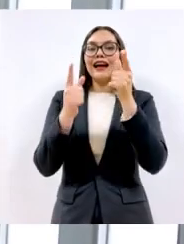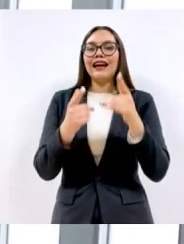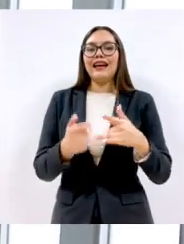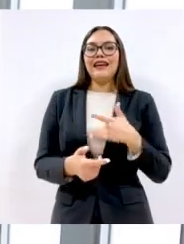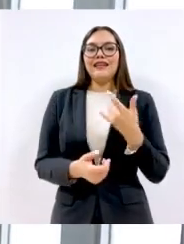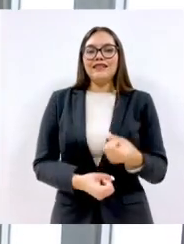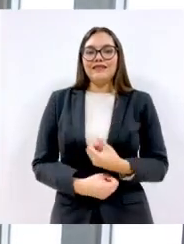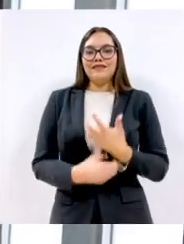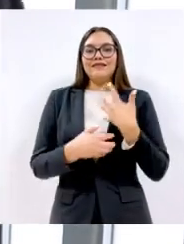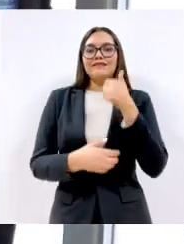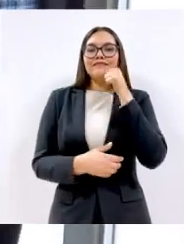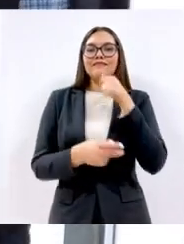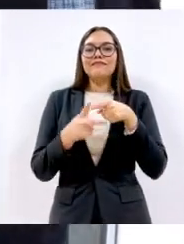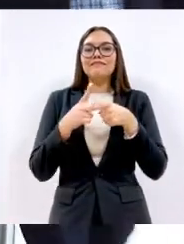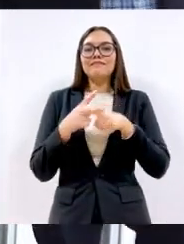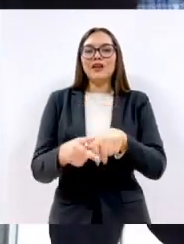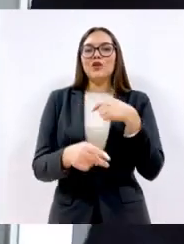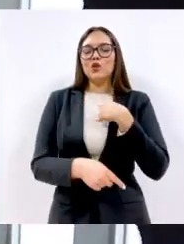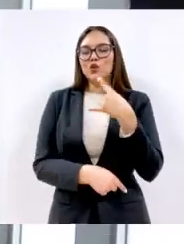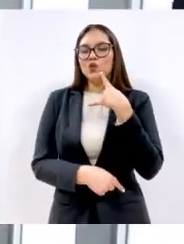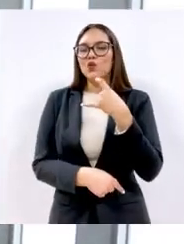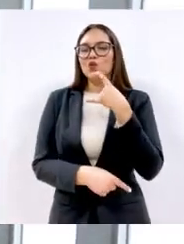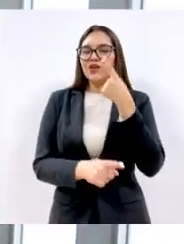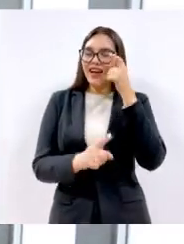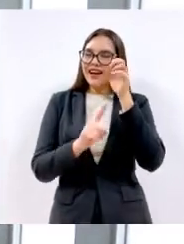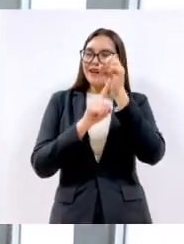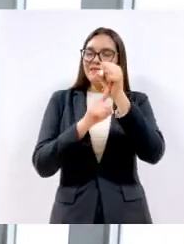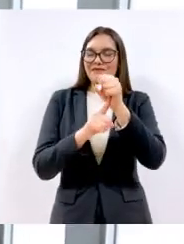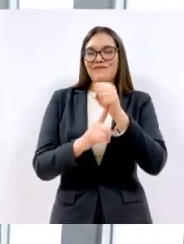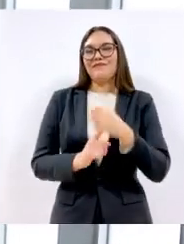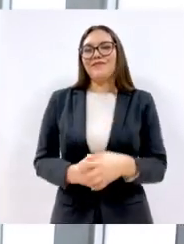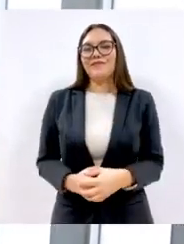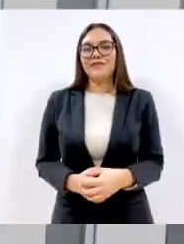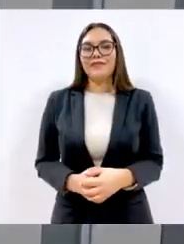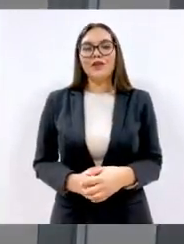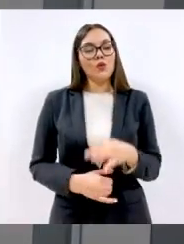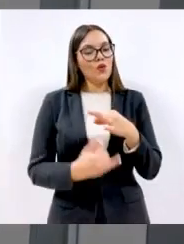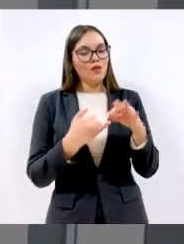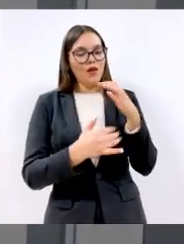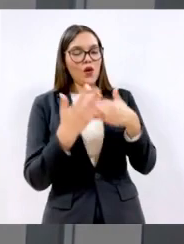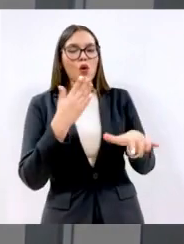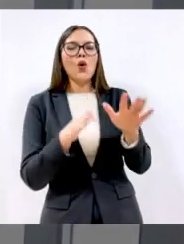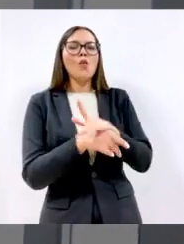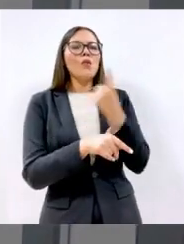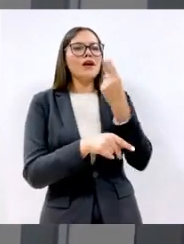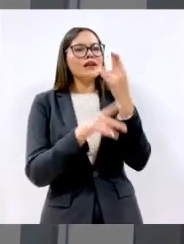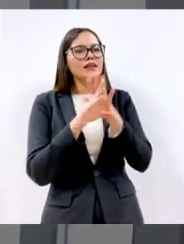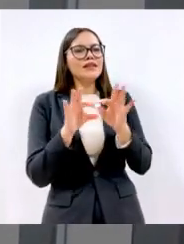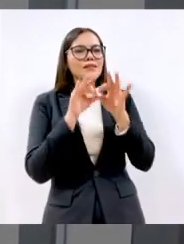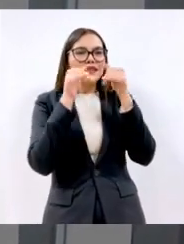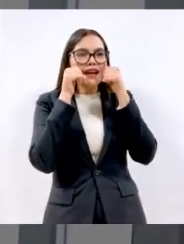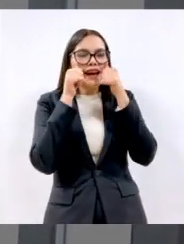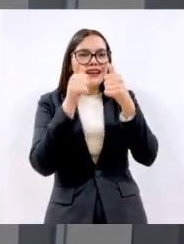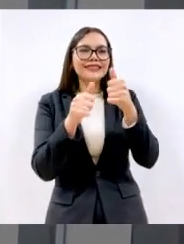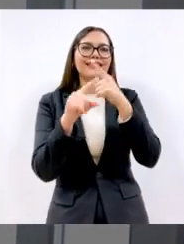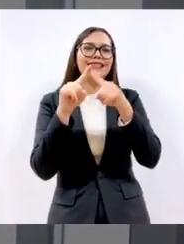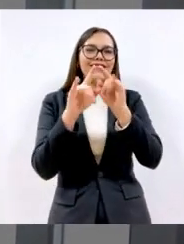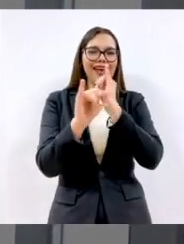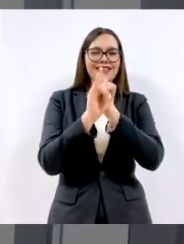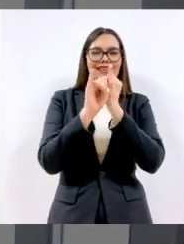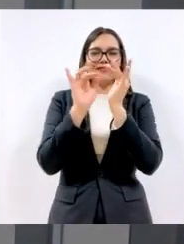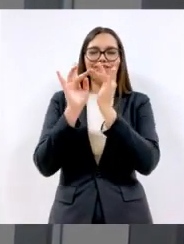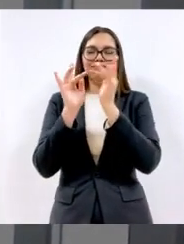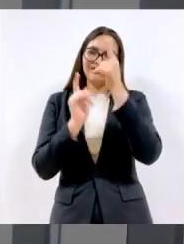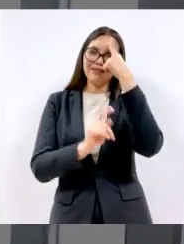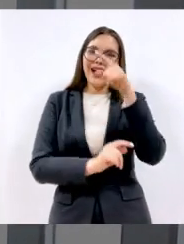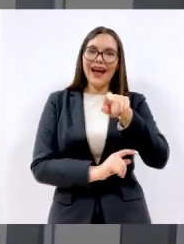nació mi ímpetu por luchar también. Ay, perdón. Para terminar, ¿por qué es importante seguir las redes sociales